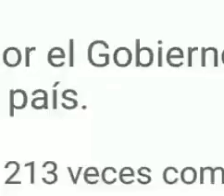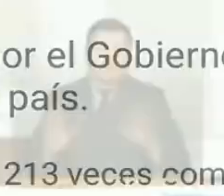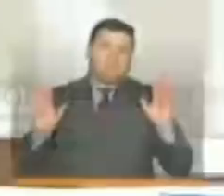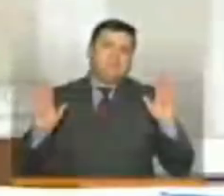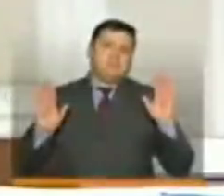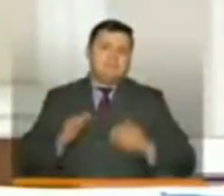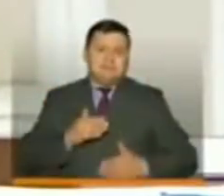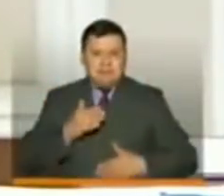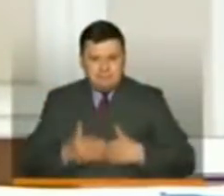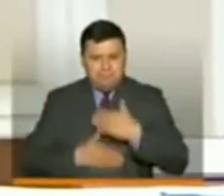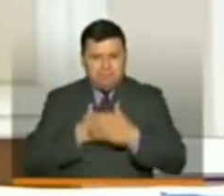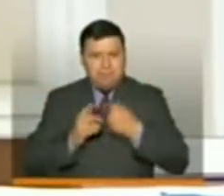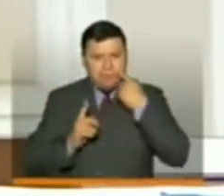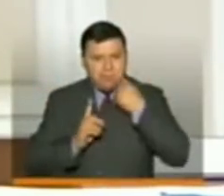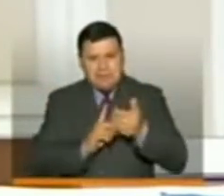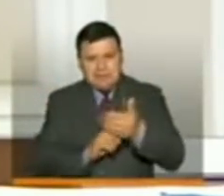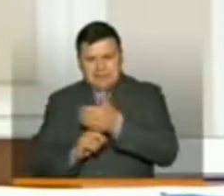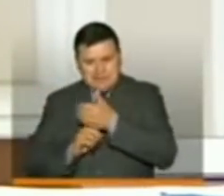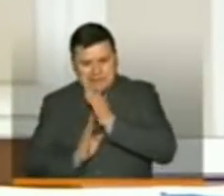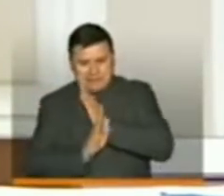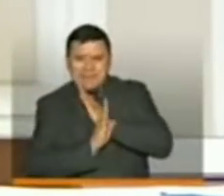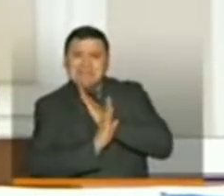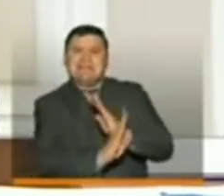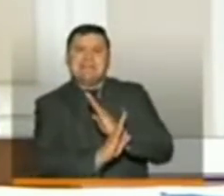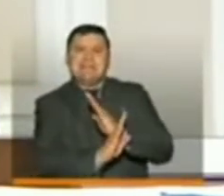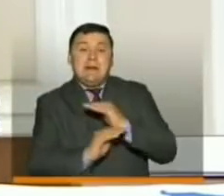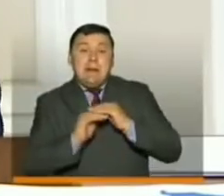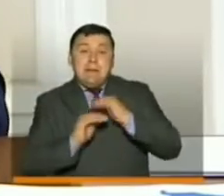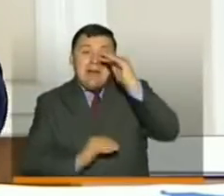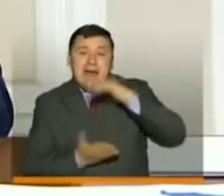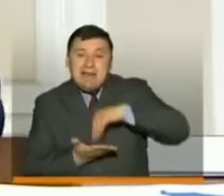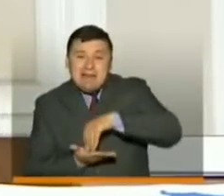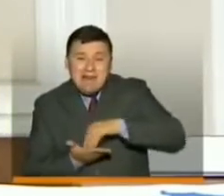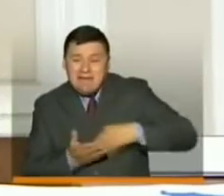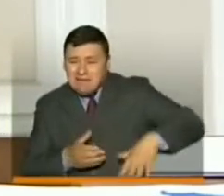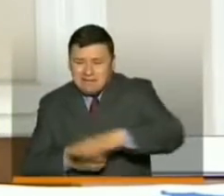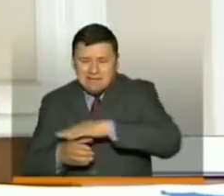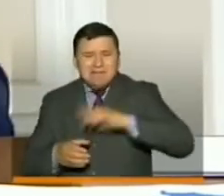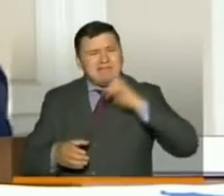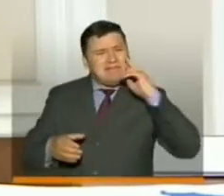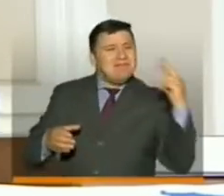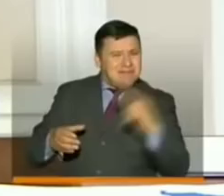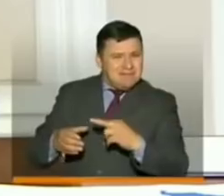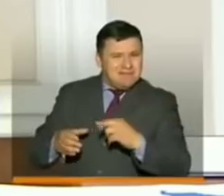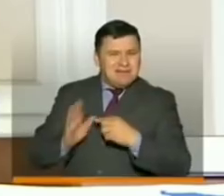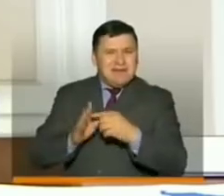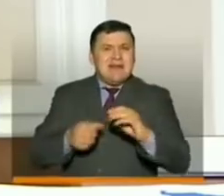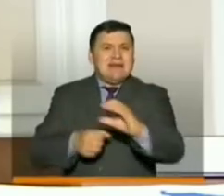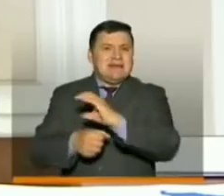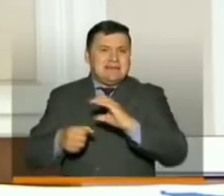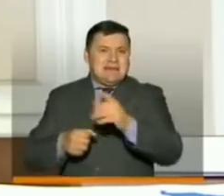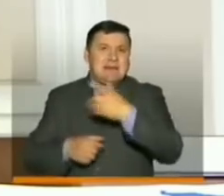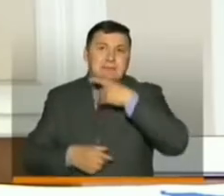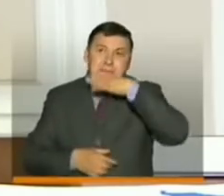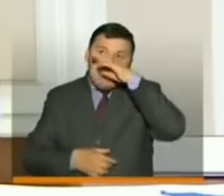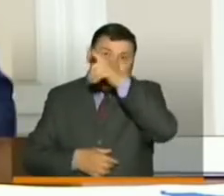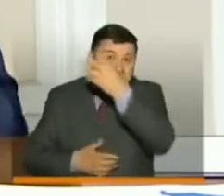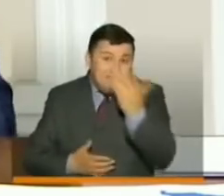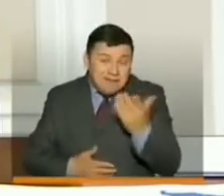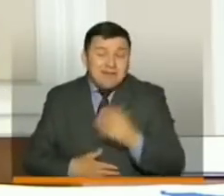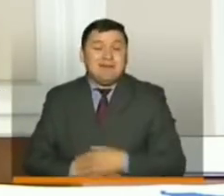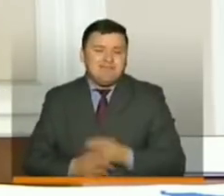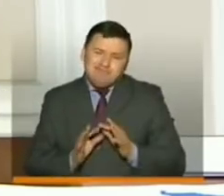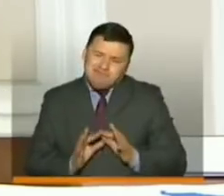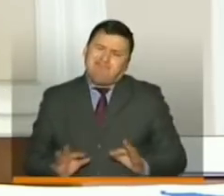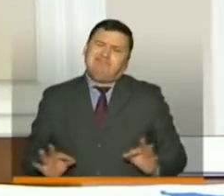para la protección de los sectores de mayor vulnerabilidad y vemos los casos también de ciudades como la de medellín también es